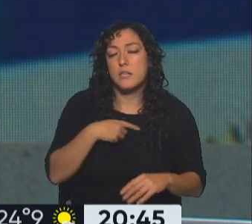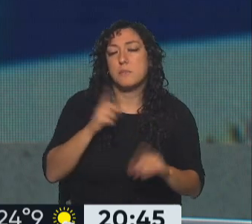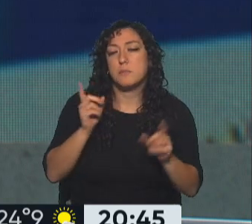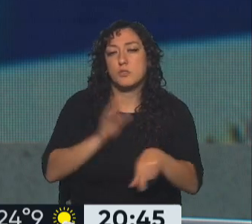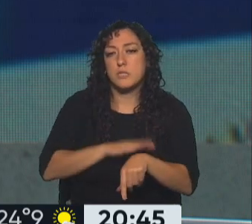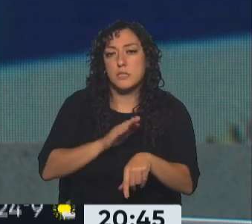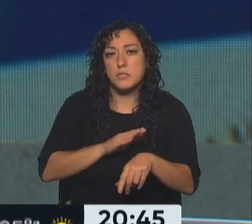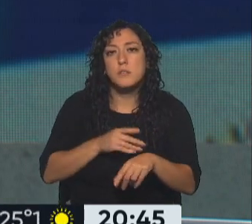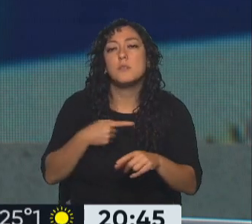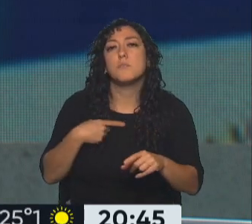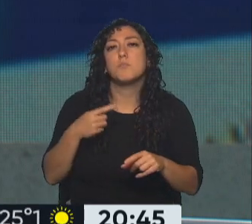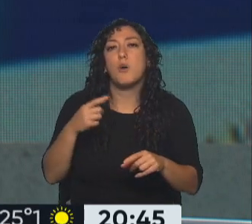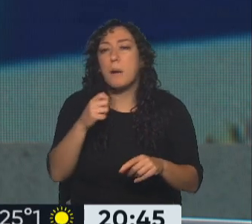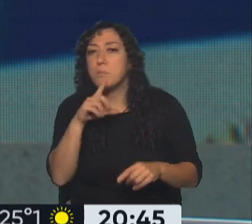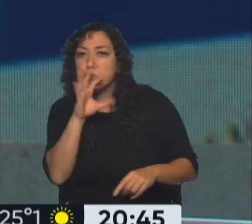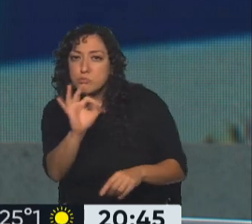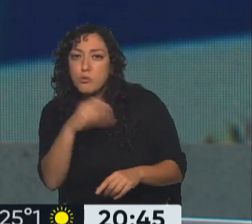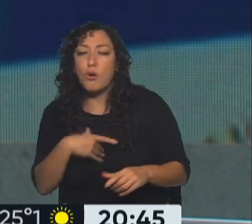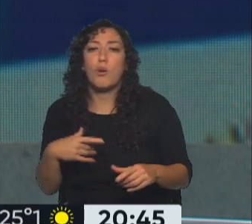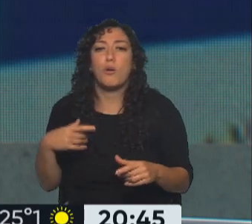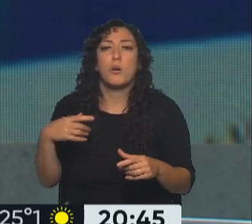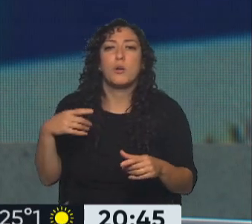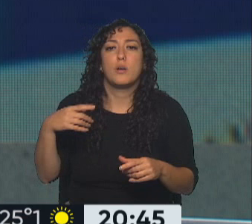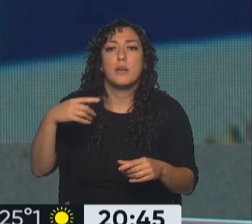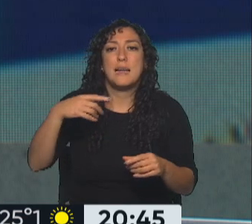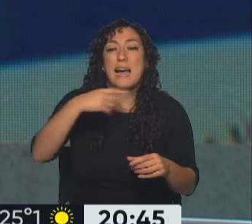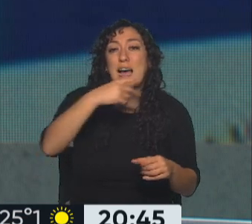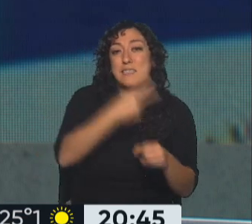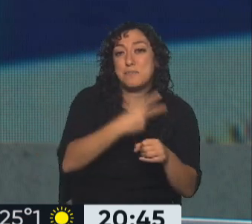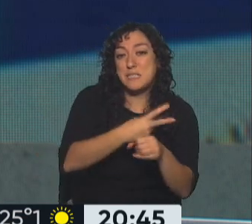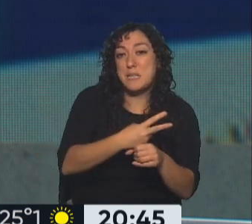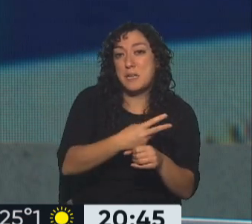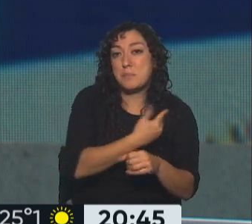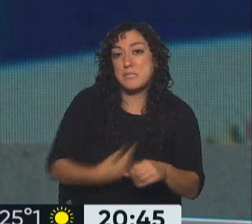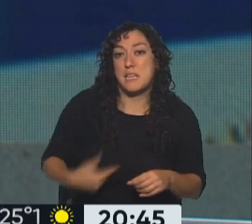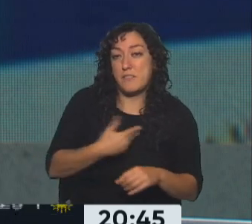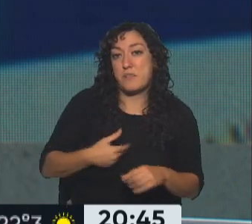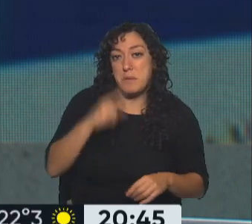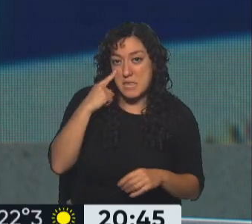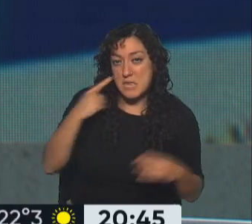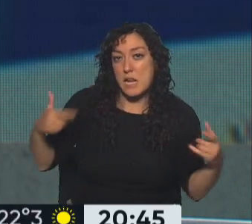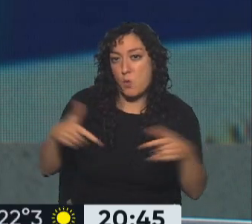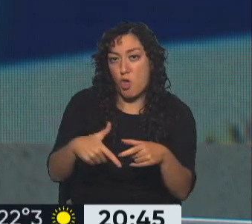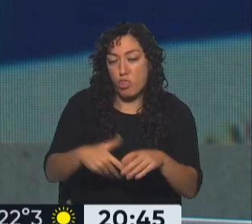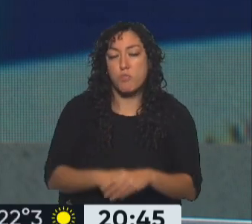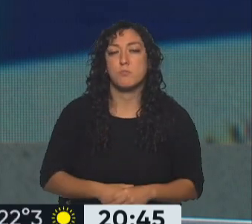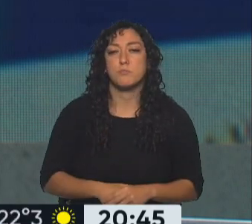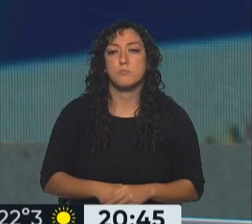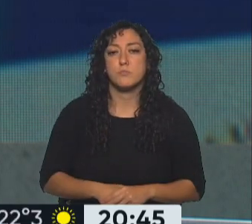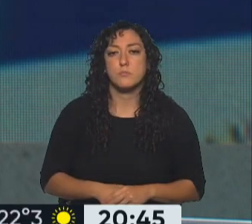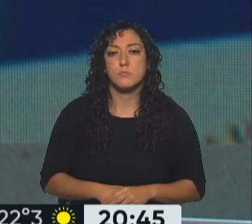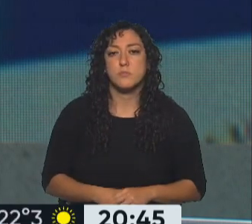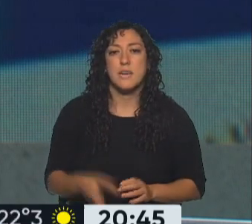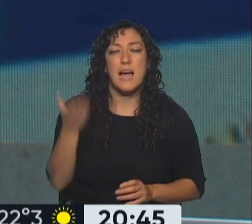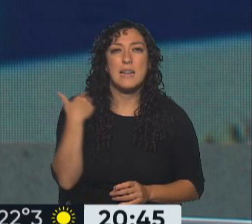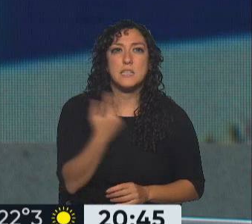propio ministro de Economía Caputo mantenía con quien es la número 2 del Fondo Monetario Internacional. Hacíamos recién la columna con Lucrecia y